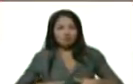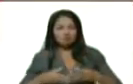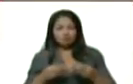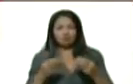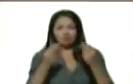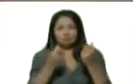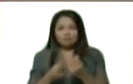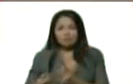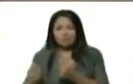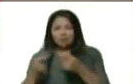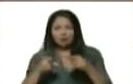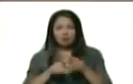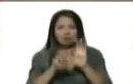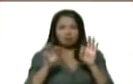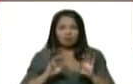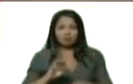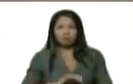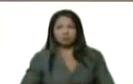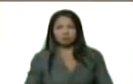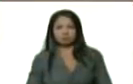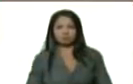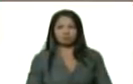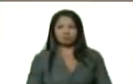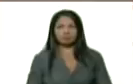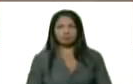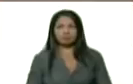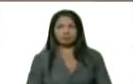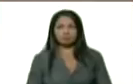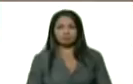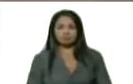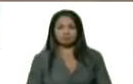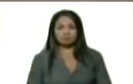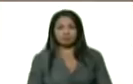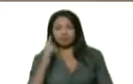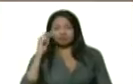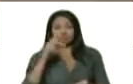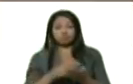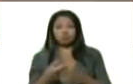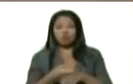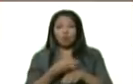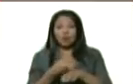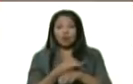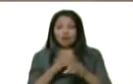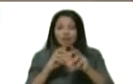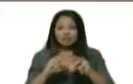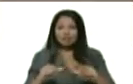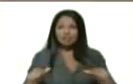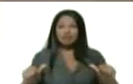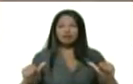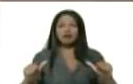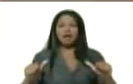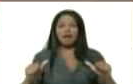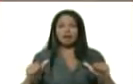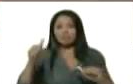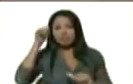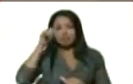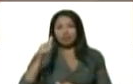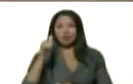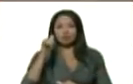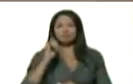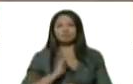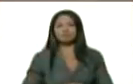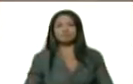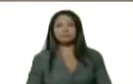recursos, ¿verdad? Aquí está el gran gobernador de la tierra de María Leonza, del